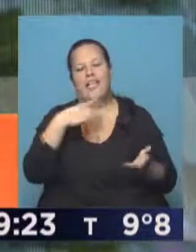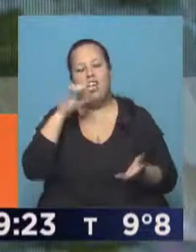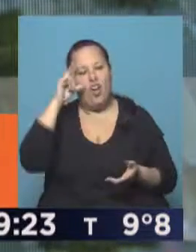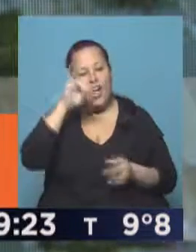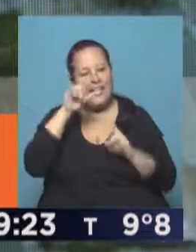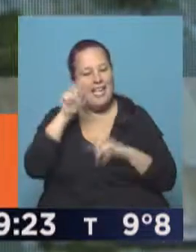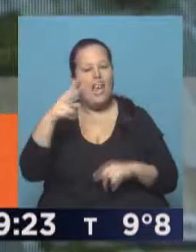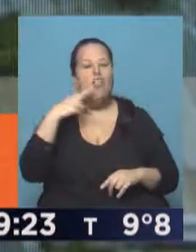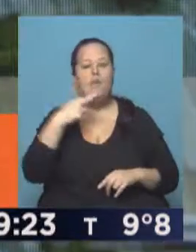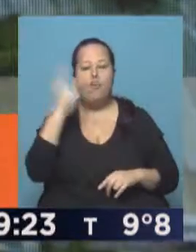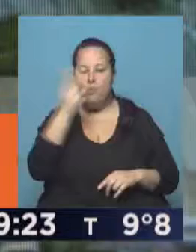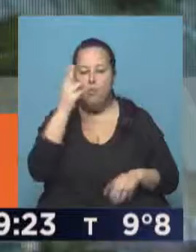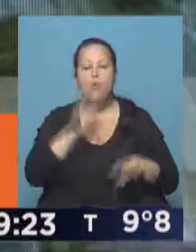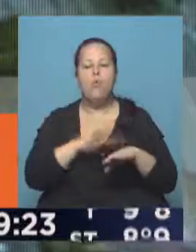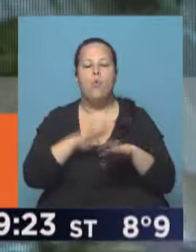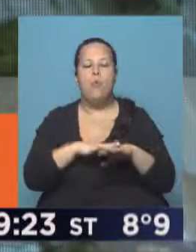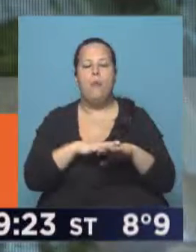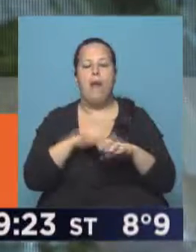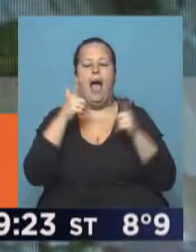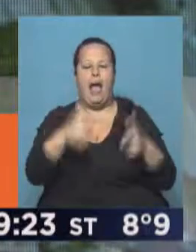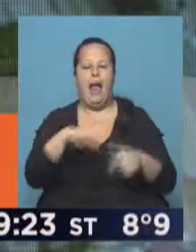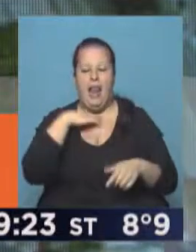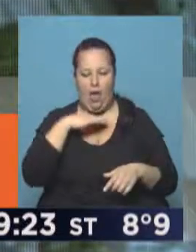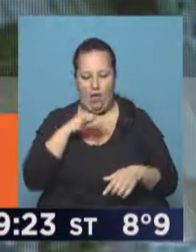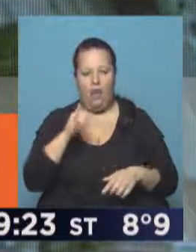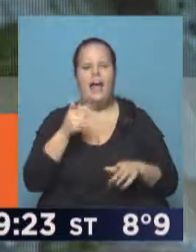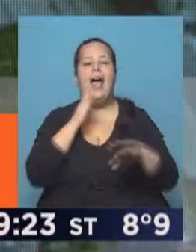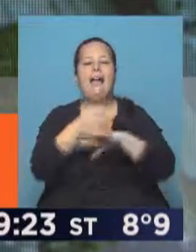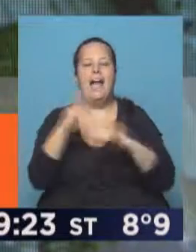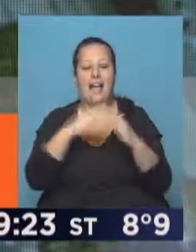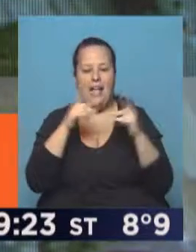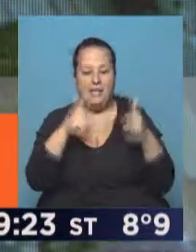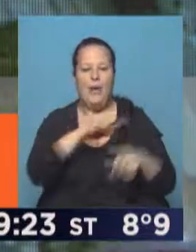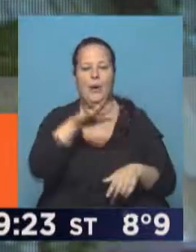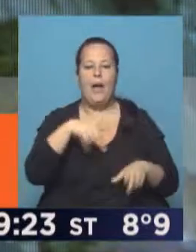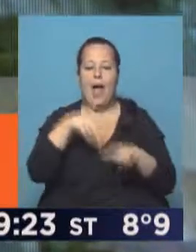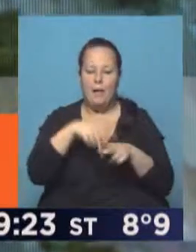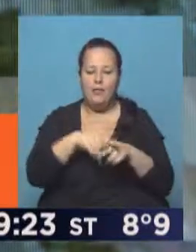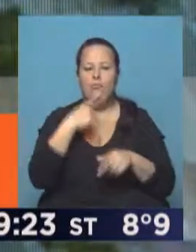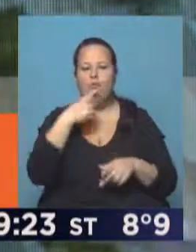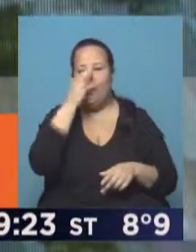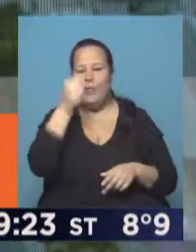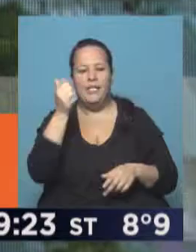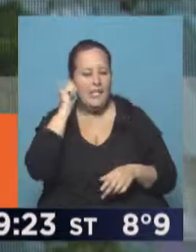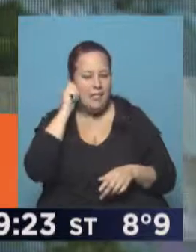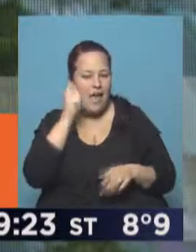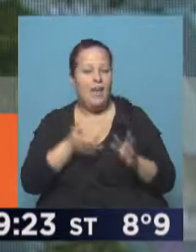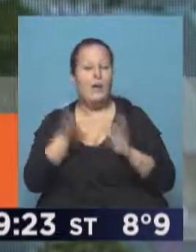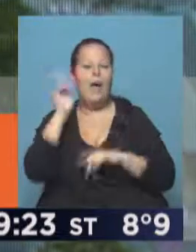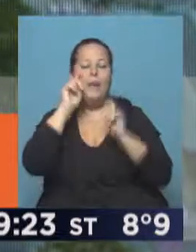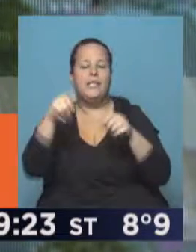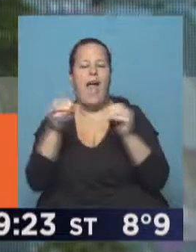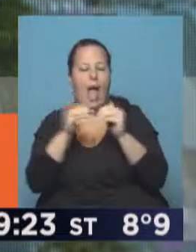en Sí, 2011 pierde la vida por una salidera. Sí, una entradera, en realidad, en verdad. el barrio de Caballito, un chico de 26 años que iba a ver una